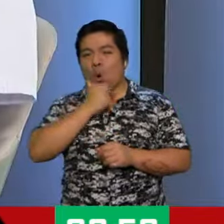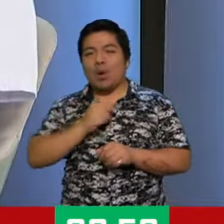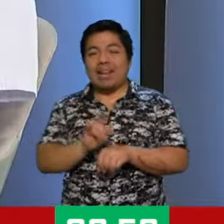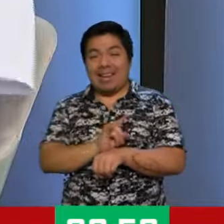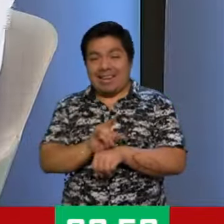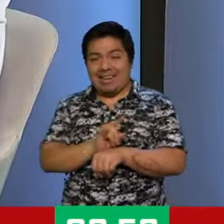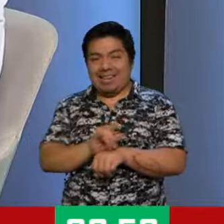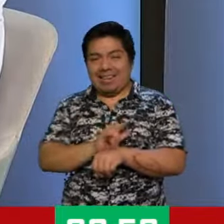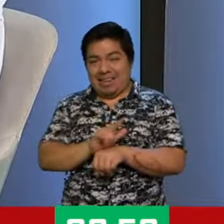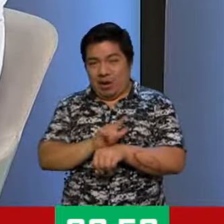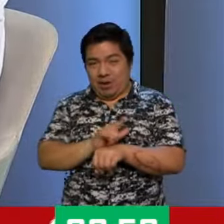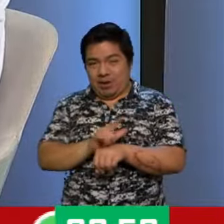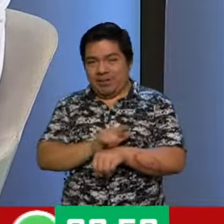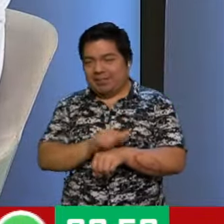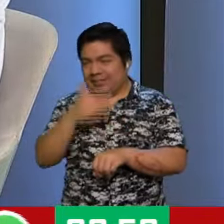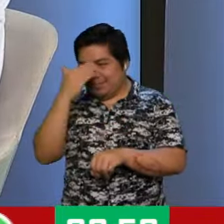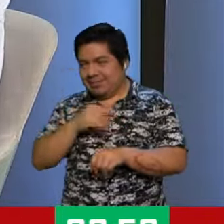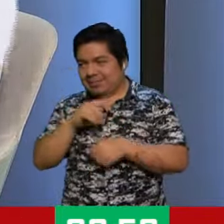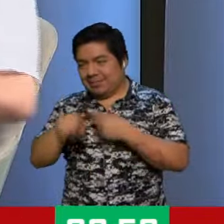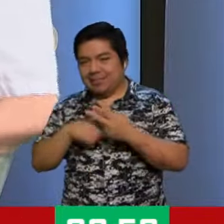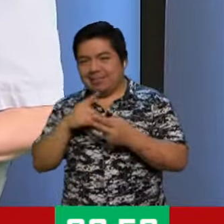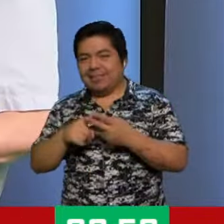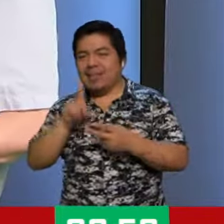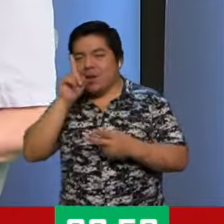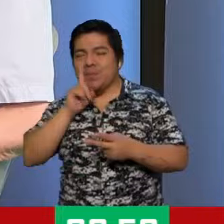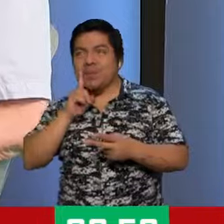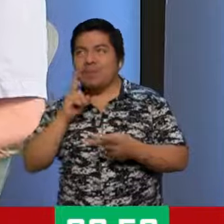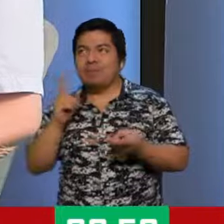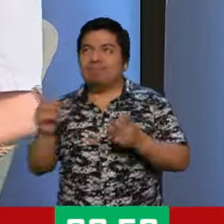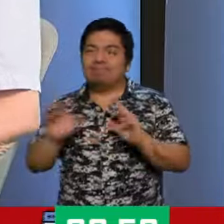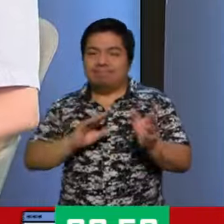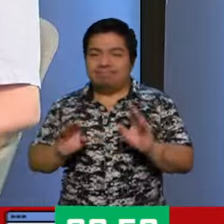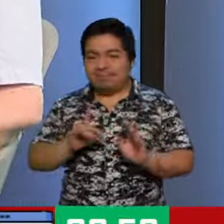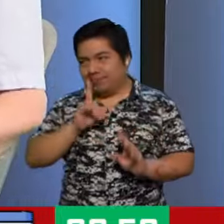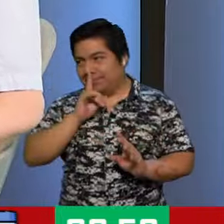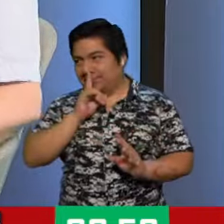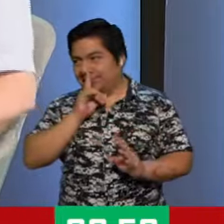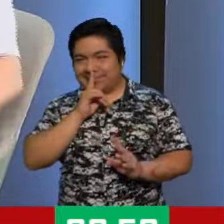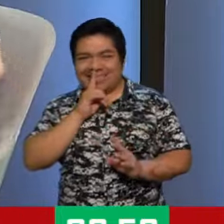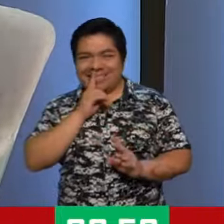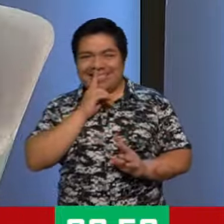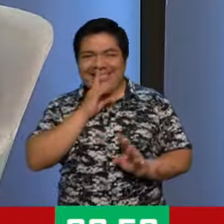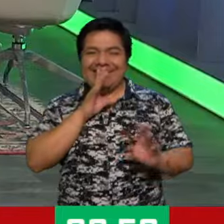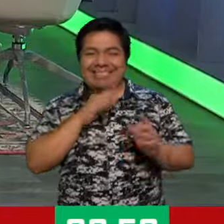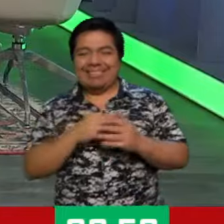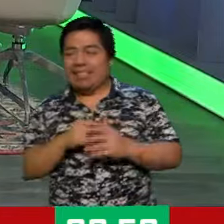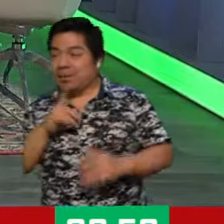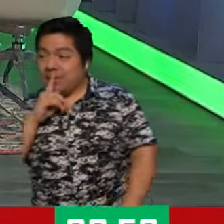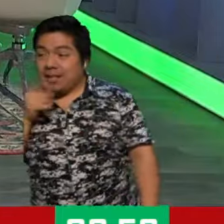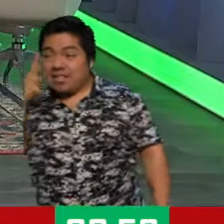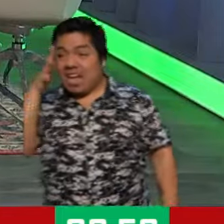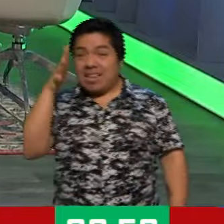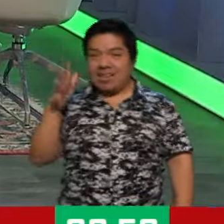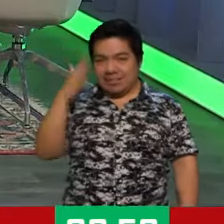pegue con caballeros gays y no, con mujeres. Todo. Digo, no quiero yo... Oye, lo que pasa es que... Señoras de edad. No,